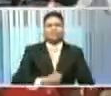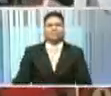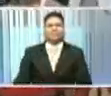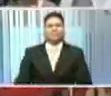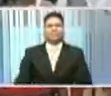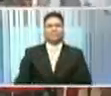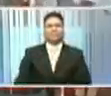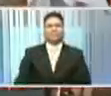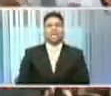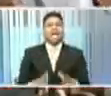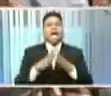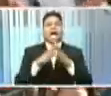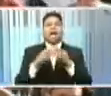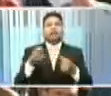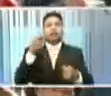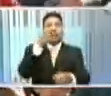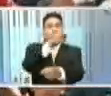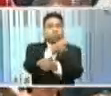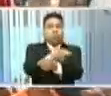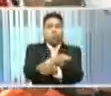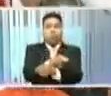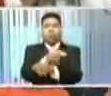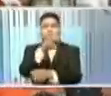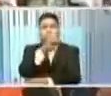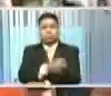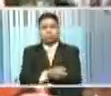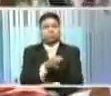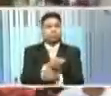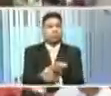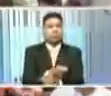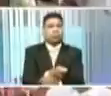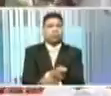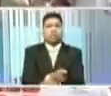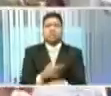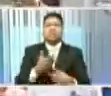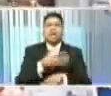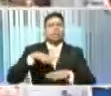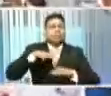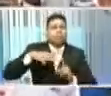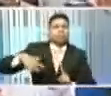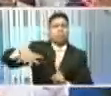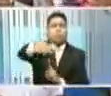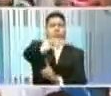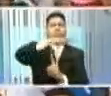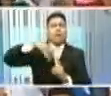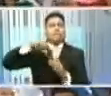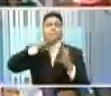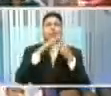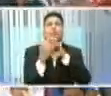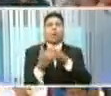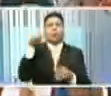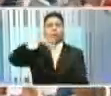Y a todos los graduandos y graduandas que andan por los campos y barrios de Venezuela.